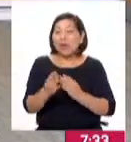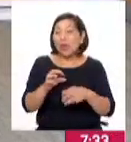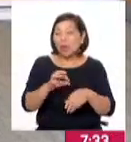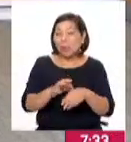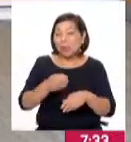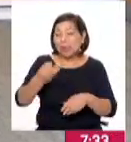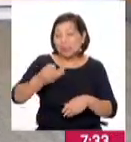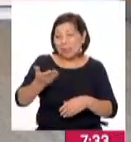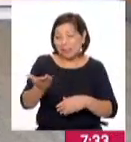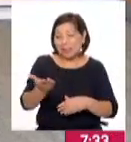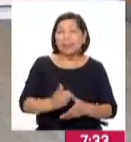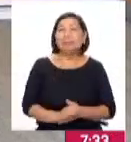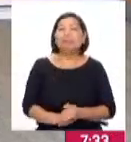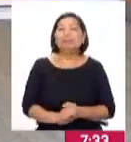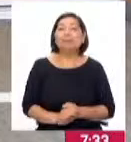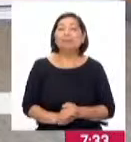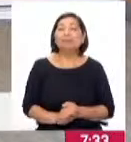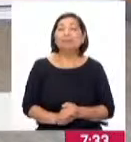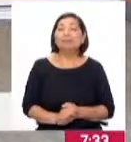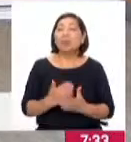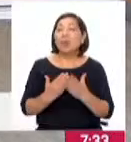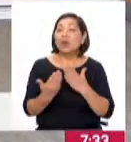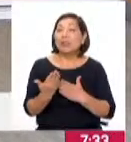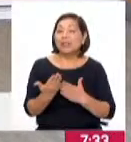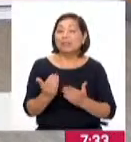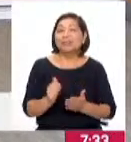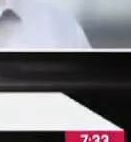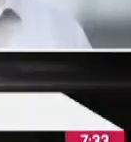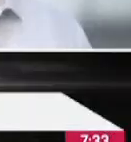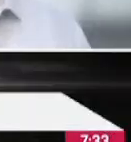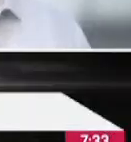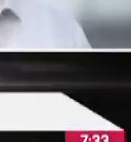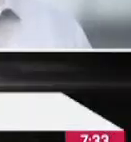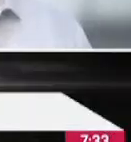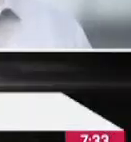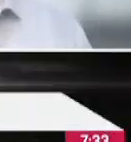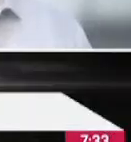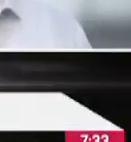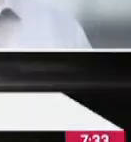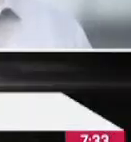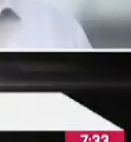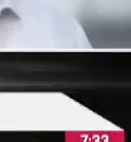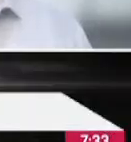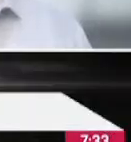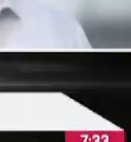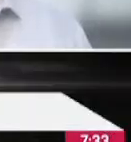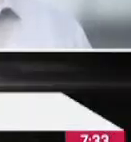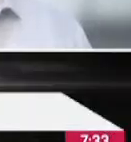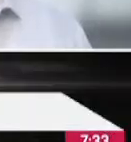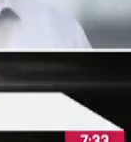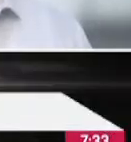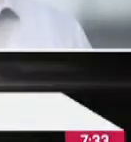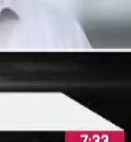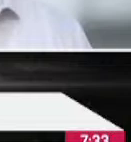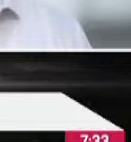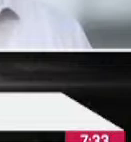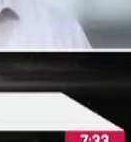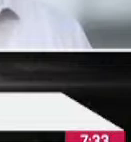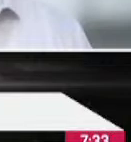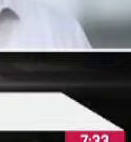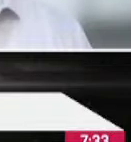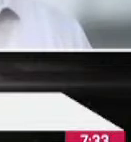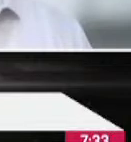días Buenos días Nicolás qué tal en el año noventa y seis mil novecientos noventa y seis hubo un episodio de la niña